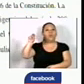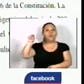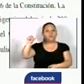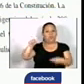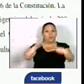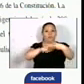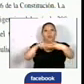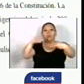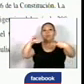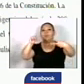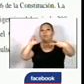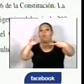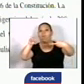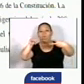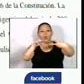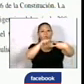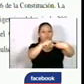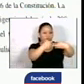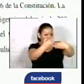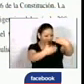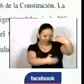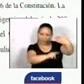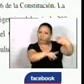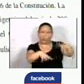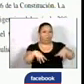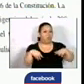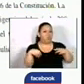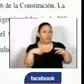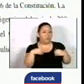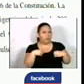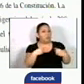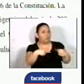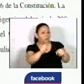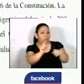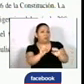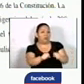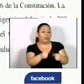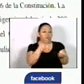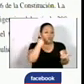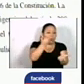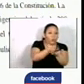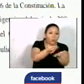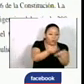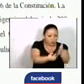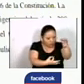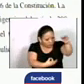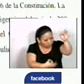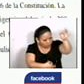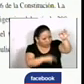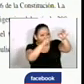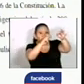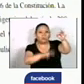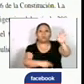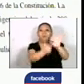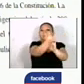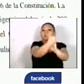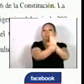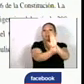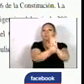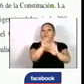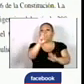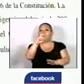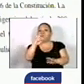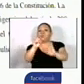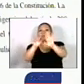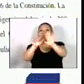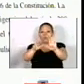Carlos Reyes la improcedencia se debe a que la demanda se planteó sin observar las exigencias del artículo 208